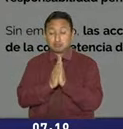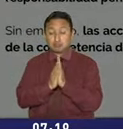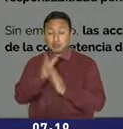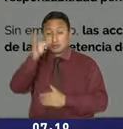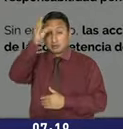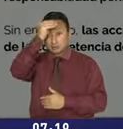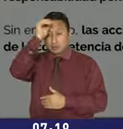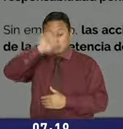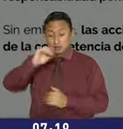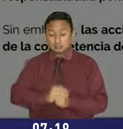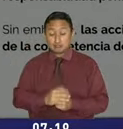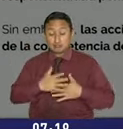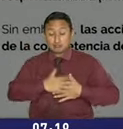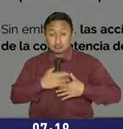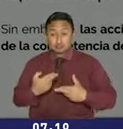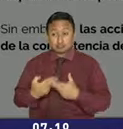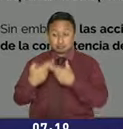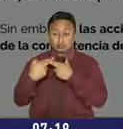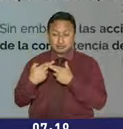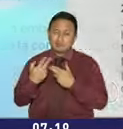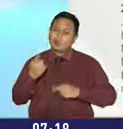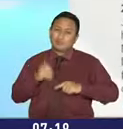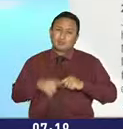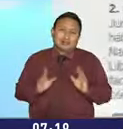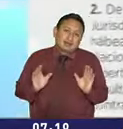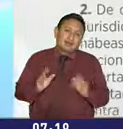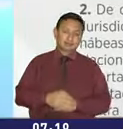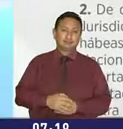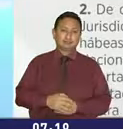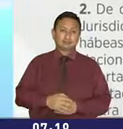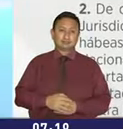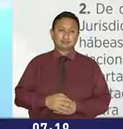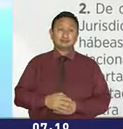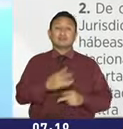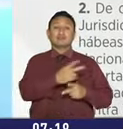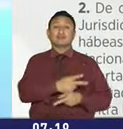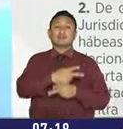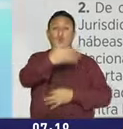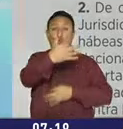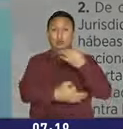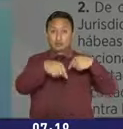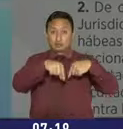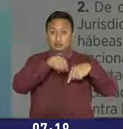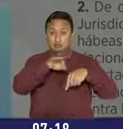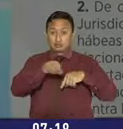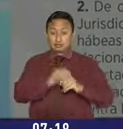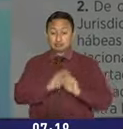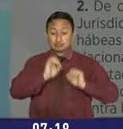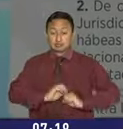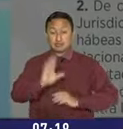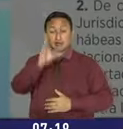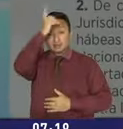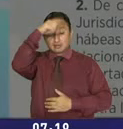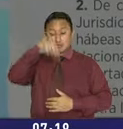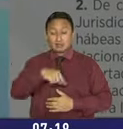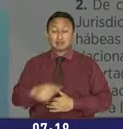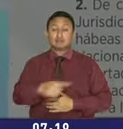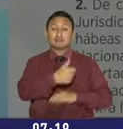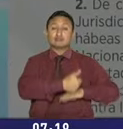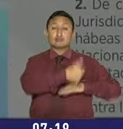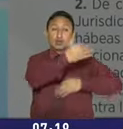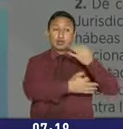dicha institución, mientras el Consejo de la Judicatura indicó que se respeta el principio de independencia interna y que no se puede iniciar